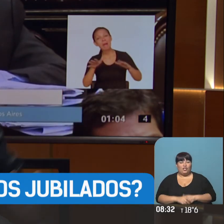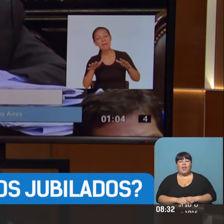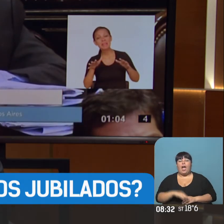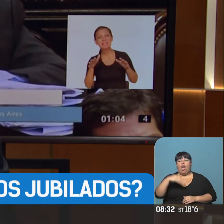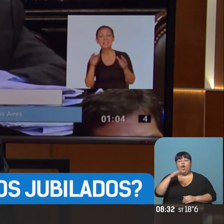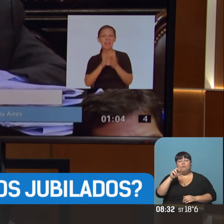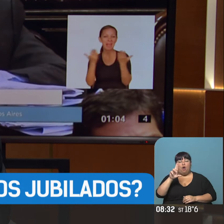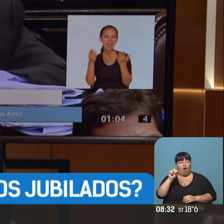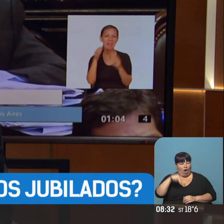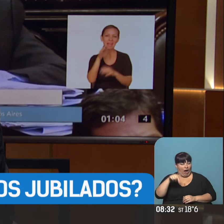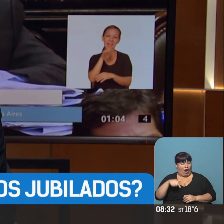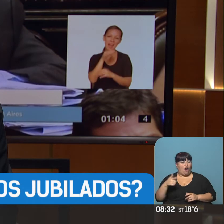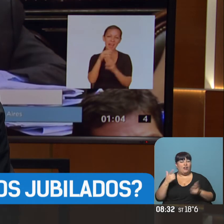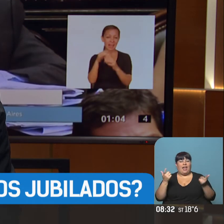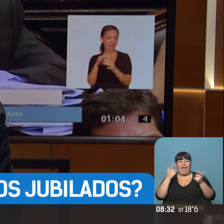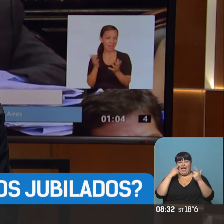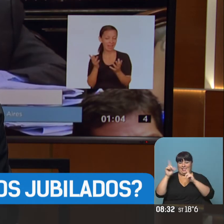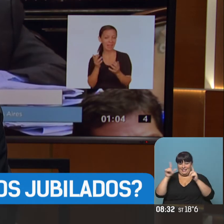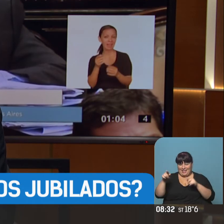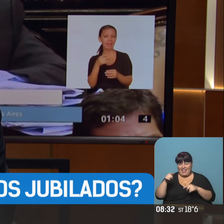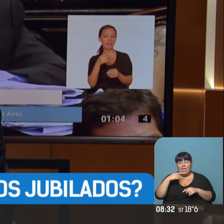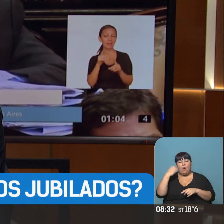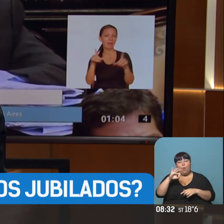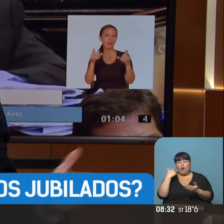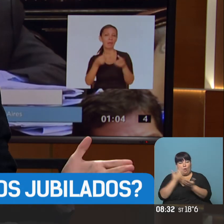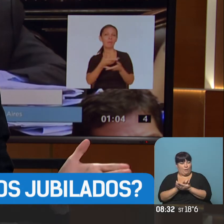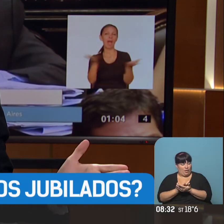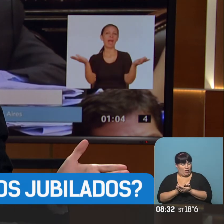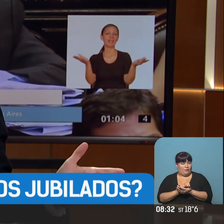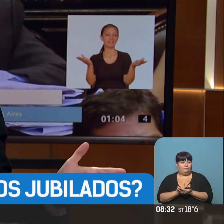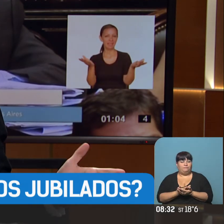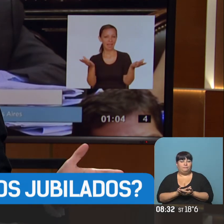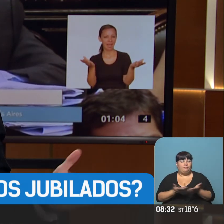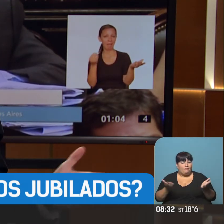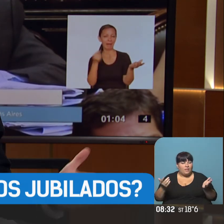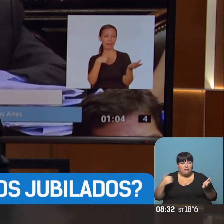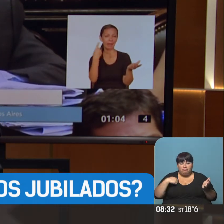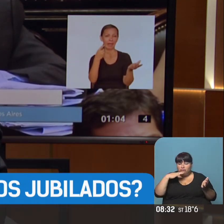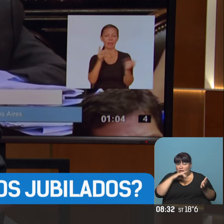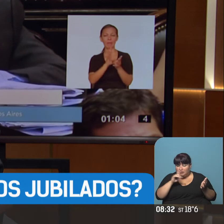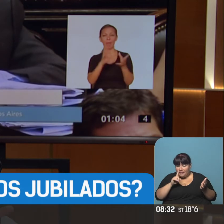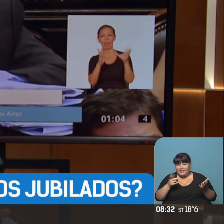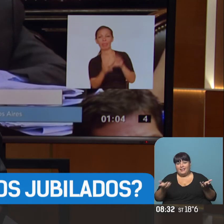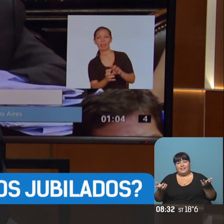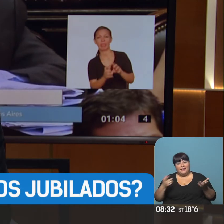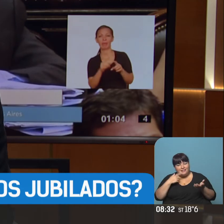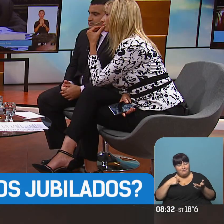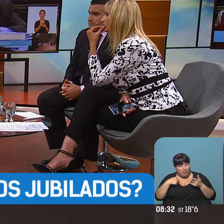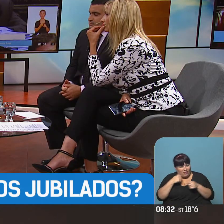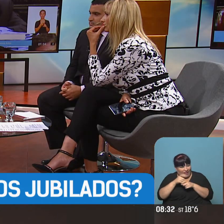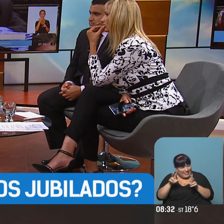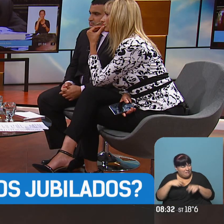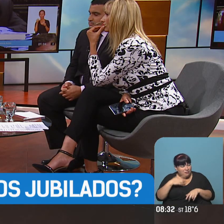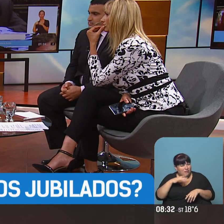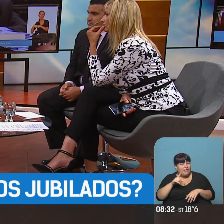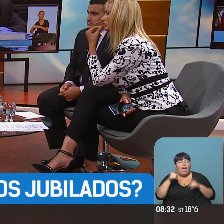Moró está ahora en las pantallas, fue el único que lo planteó, yo no lo entendí y me dedico a esto. El planteo